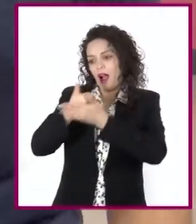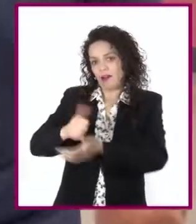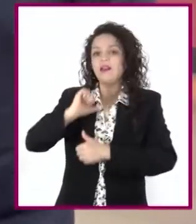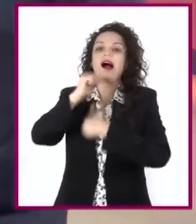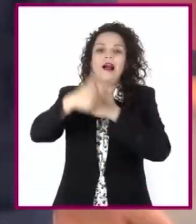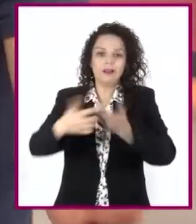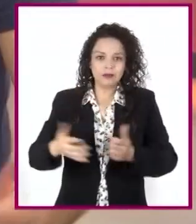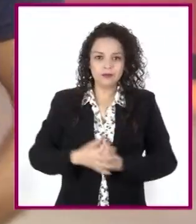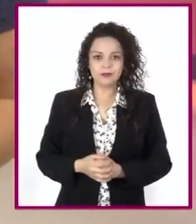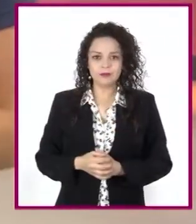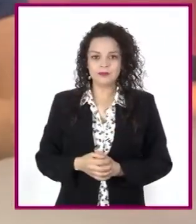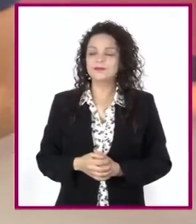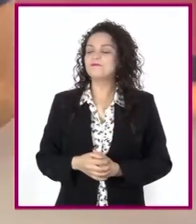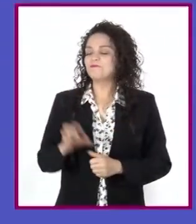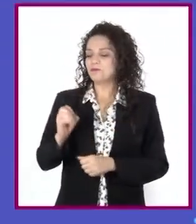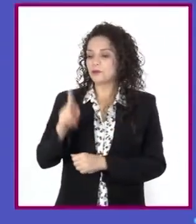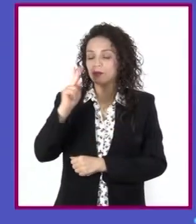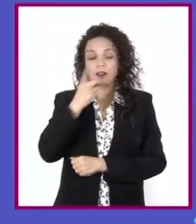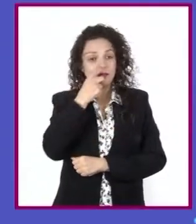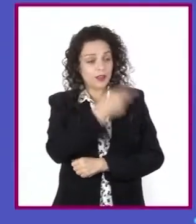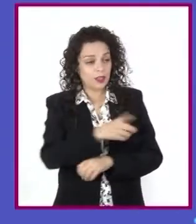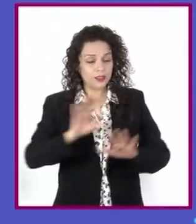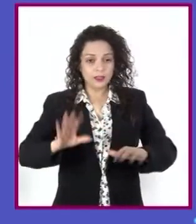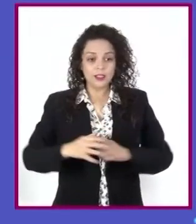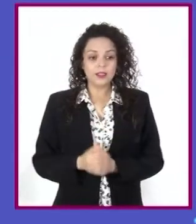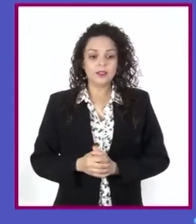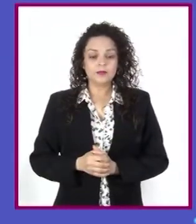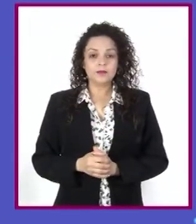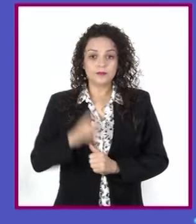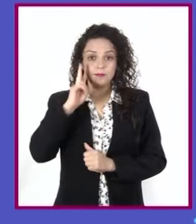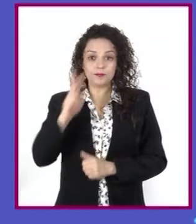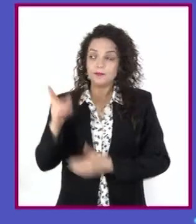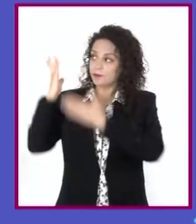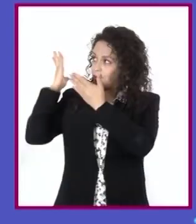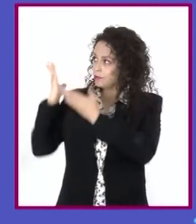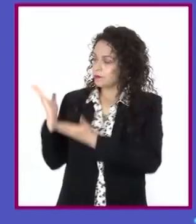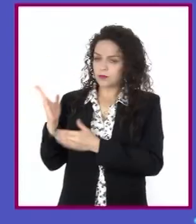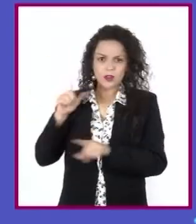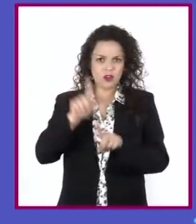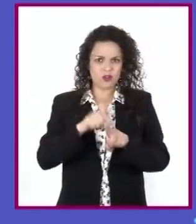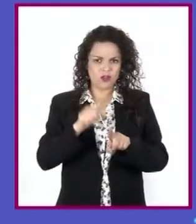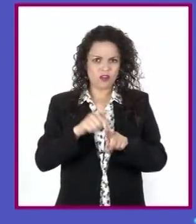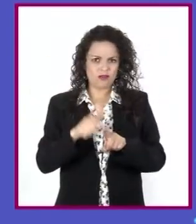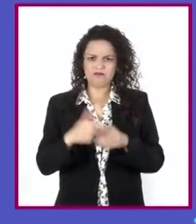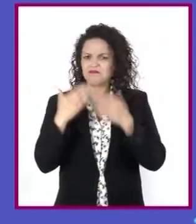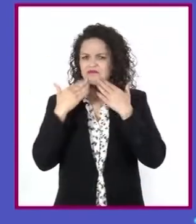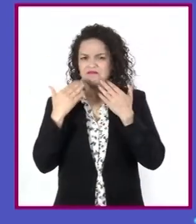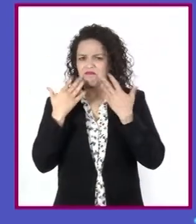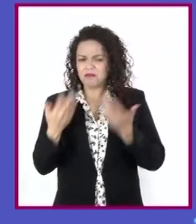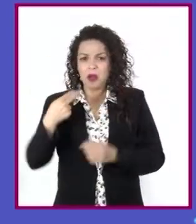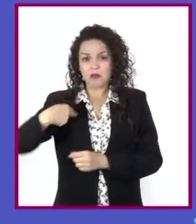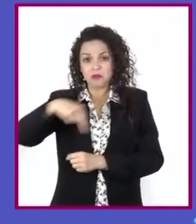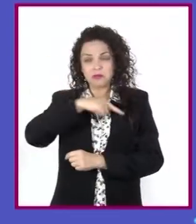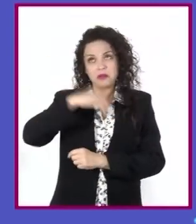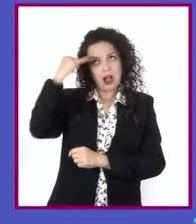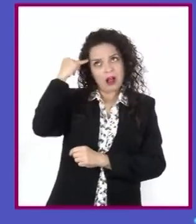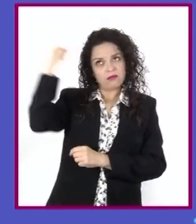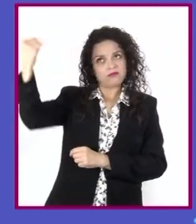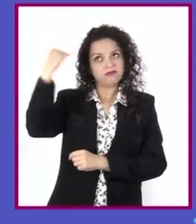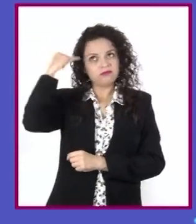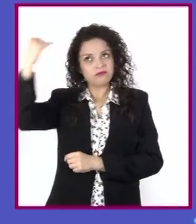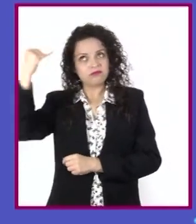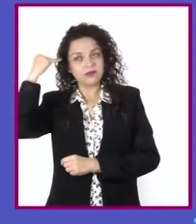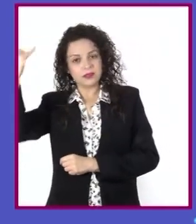Bueno, en este párrafo dice: en realidad los colores no existen, son producto de nuestra imaginación. Por eso